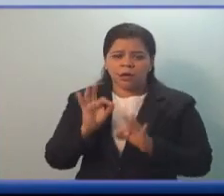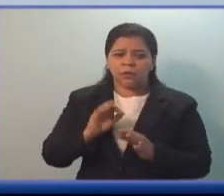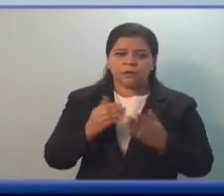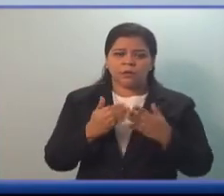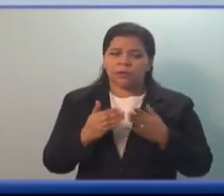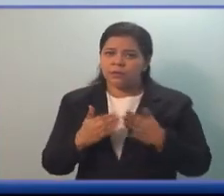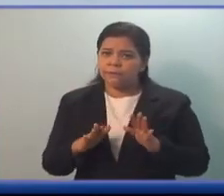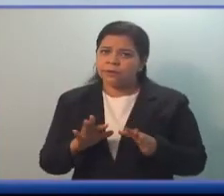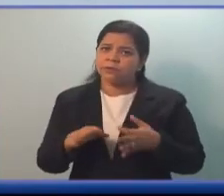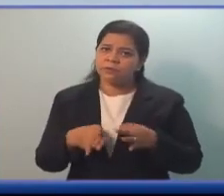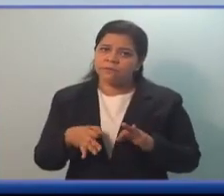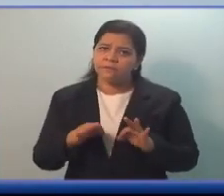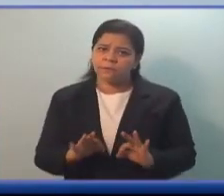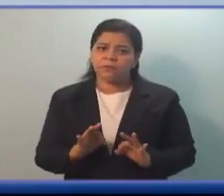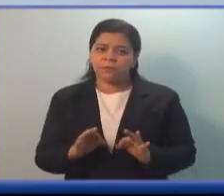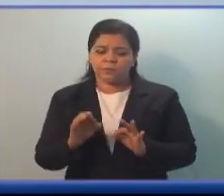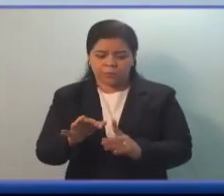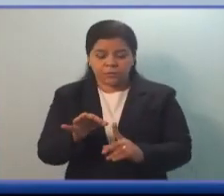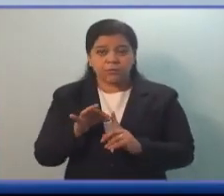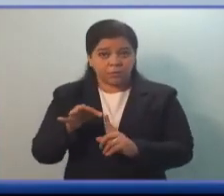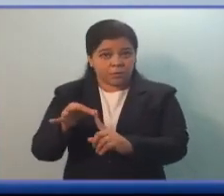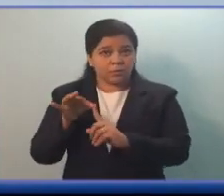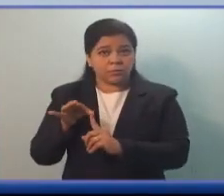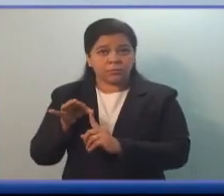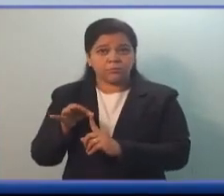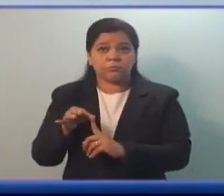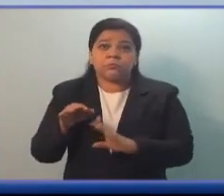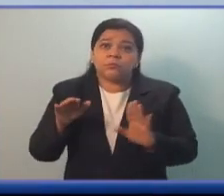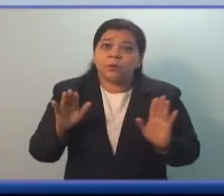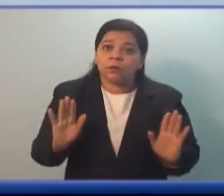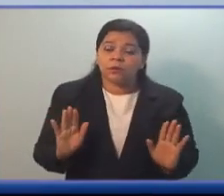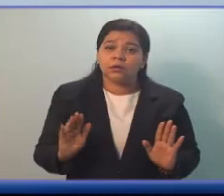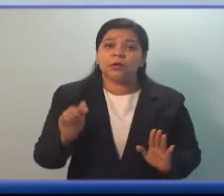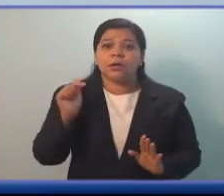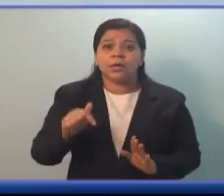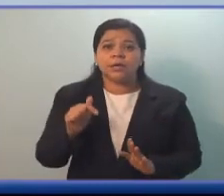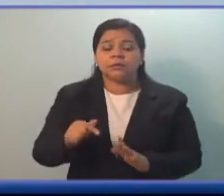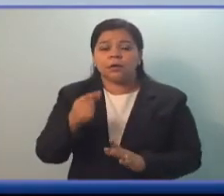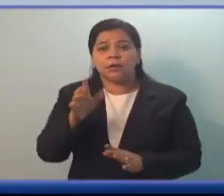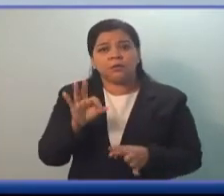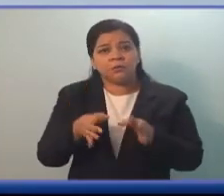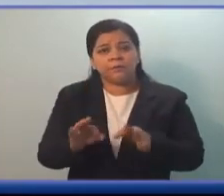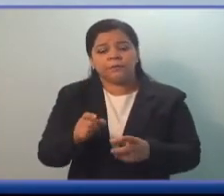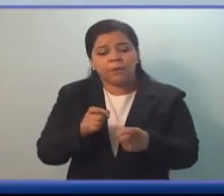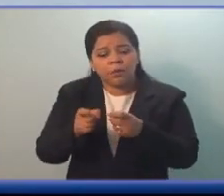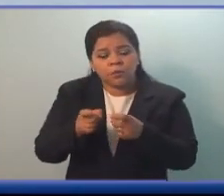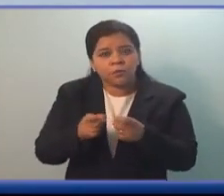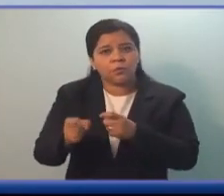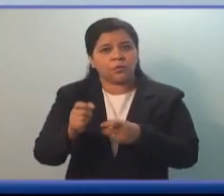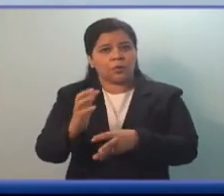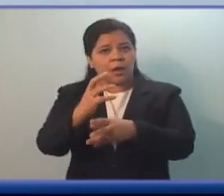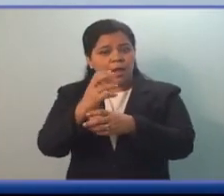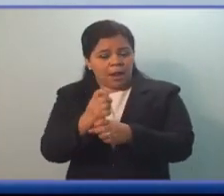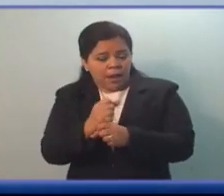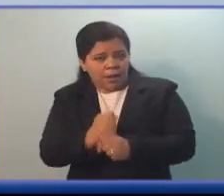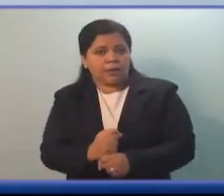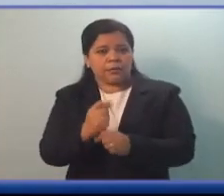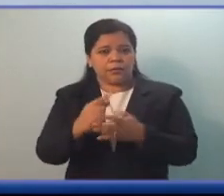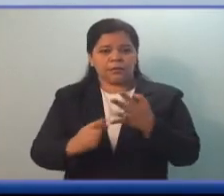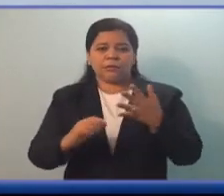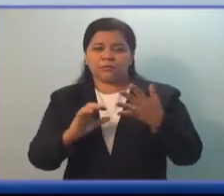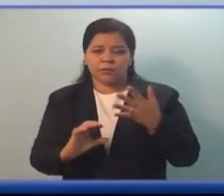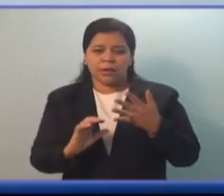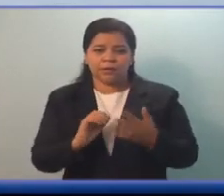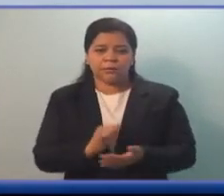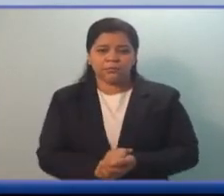digamos, forma de nombramiento, etcétera, es precisamente porque es un contralor de las garantías constitucionales. Y